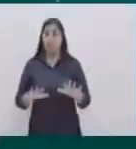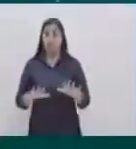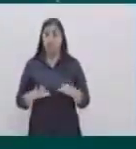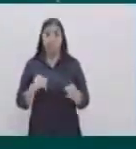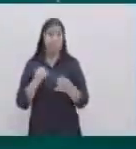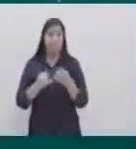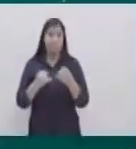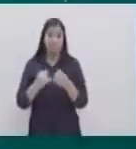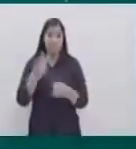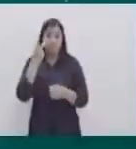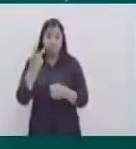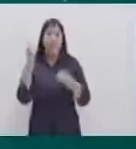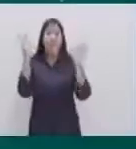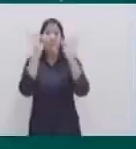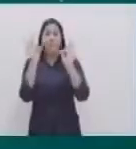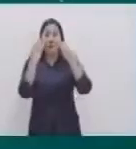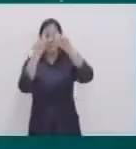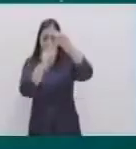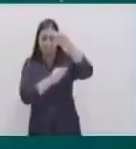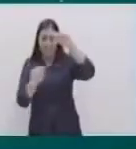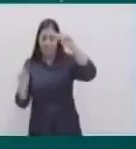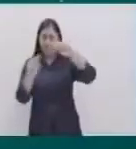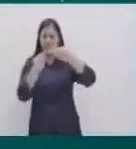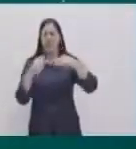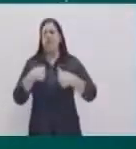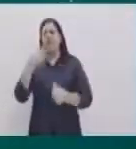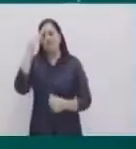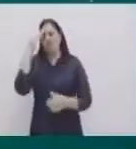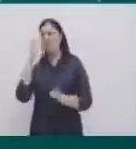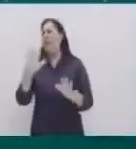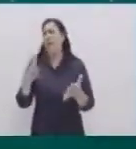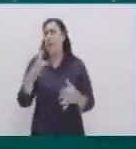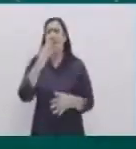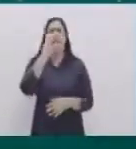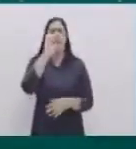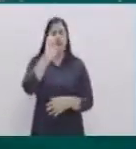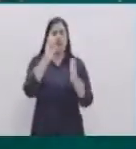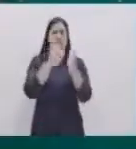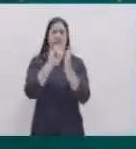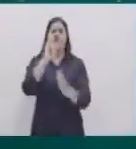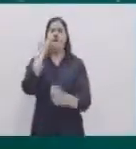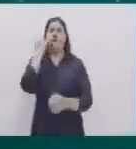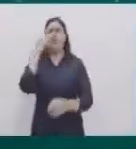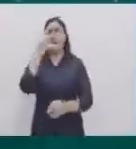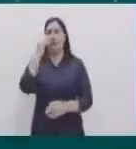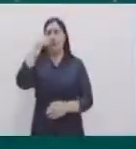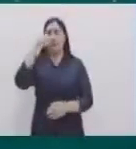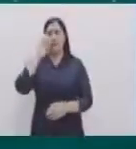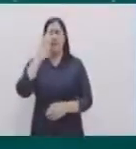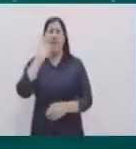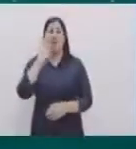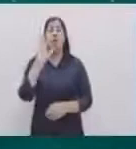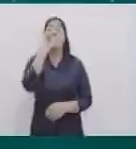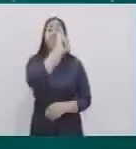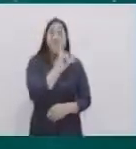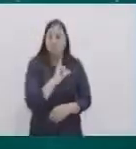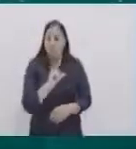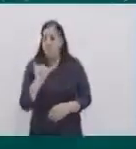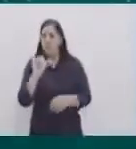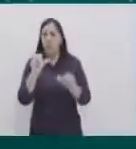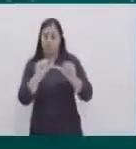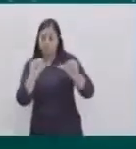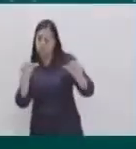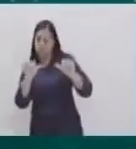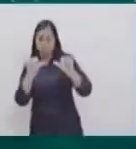Y acá vamos a obtener un triángulo equilátero. ¿Cómo sé que es equilátero? Pues tiene las mismas medidas en los tres lados. Para